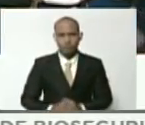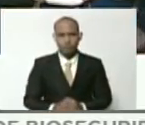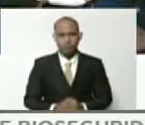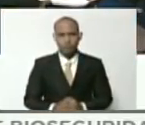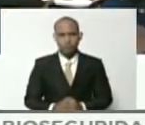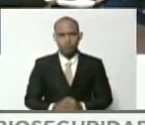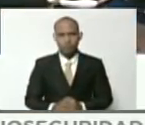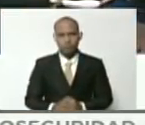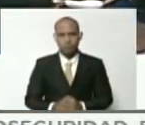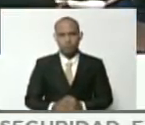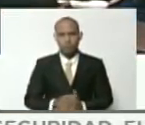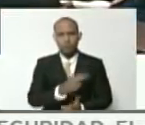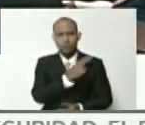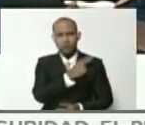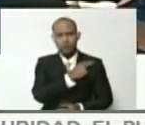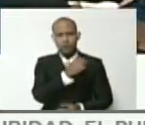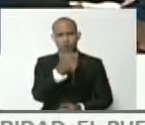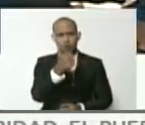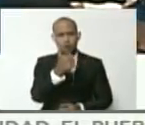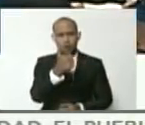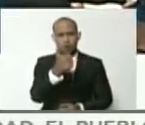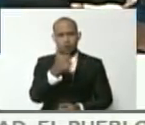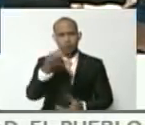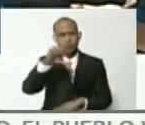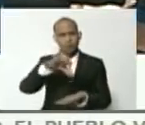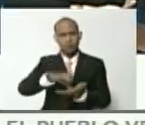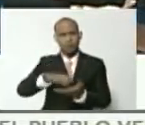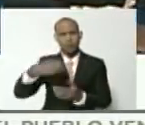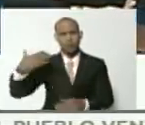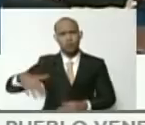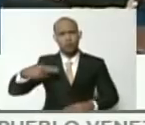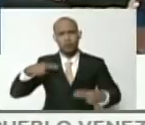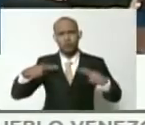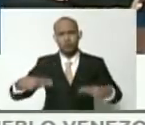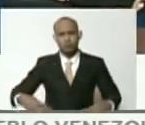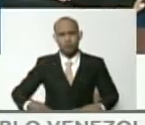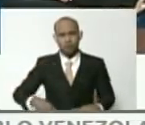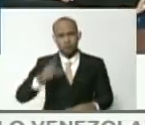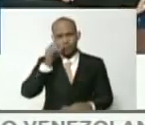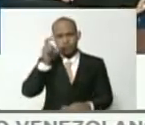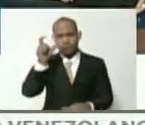el director del Centro de Derechos Humanos de Venezuela, Larry DeBoe.